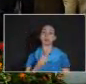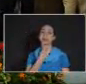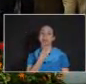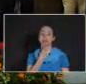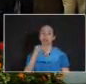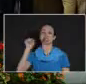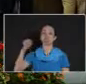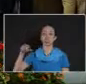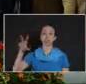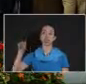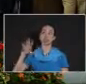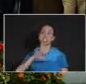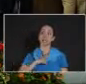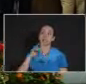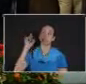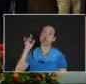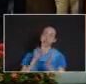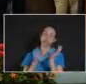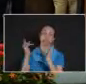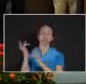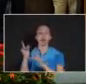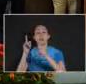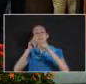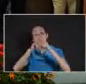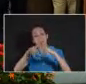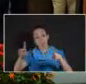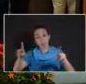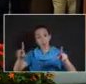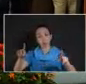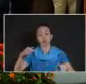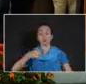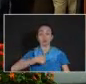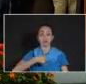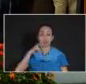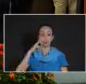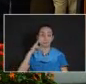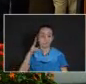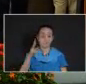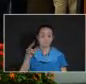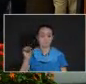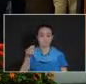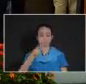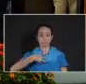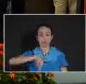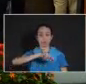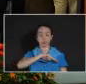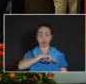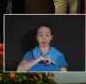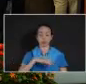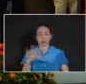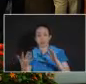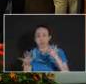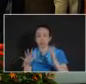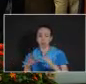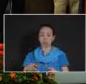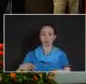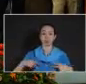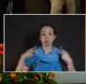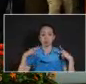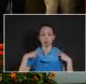Eso es así. Sin embargo, yo veo que a nosotros nos pasa más o menos como lo que le pasaba a los